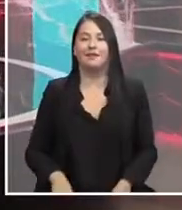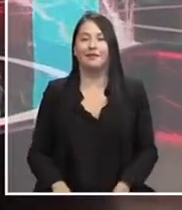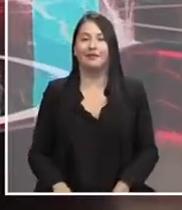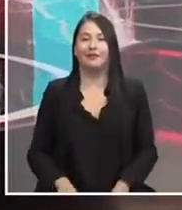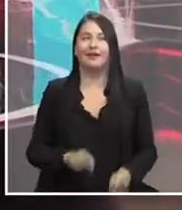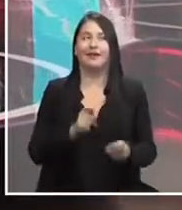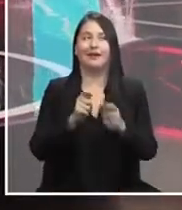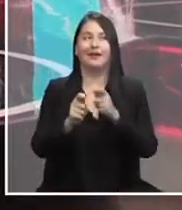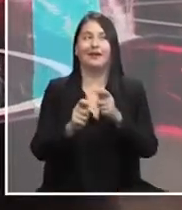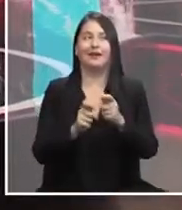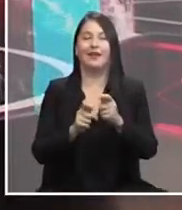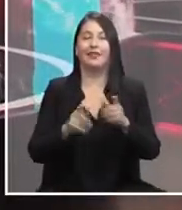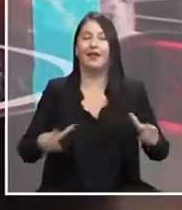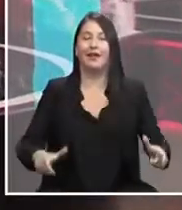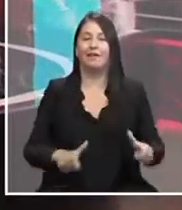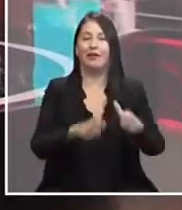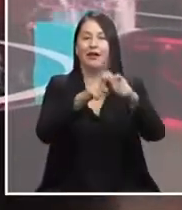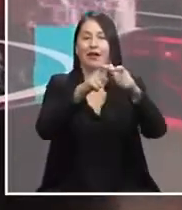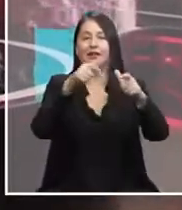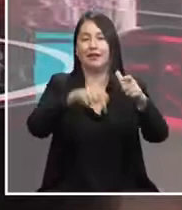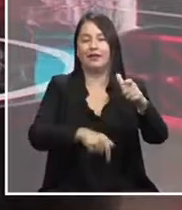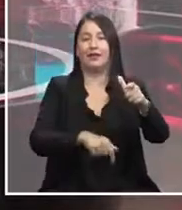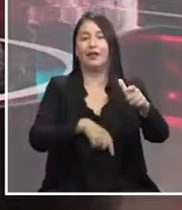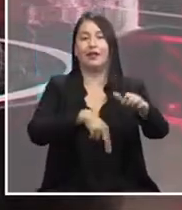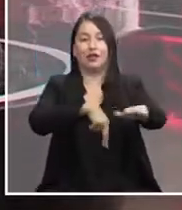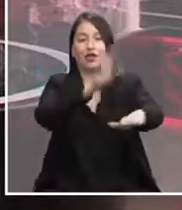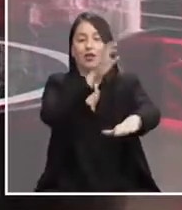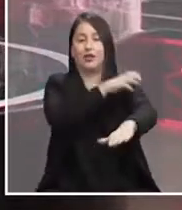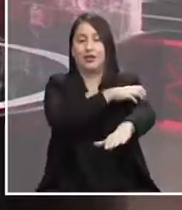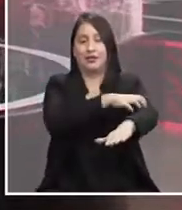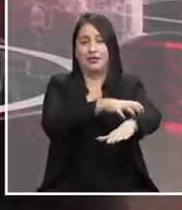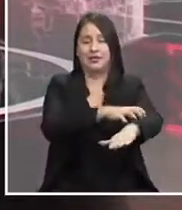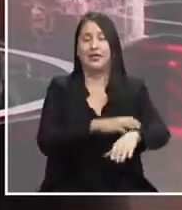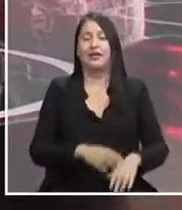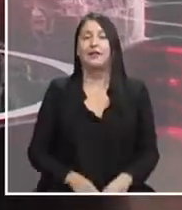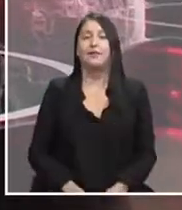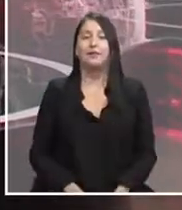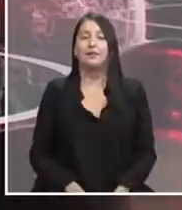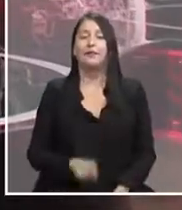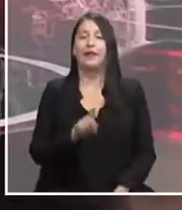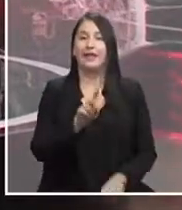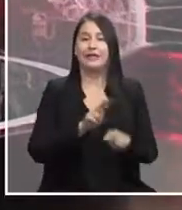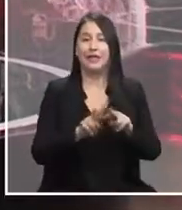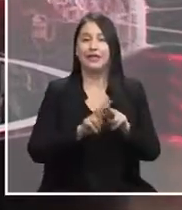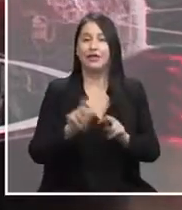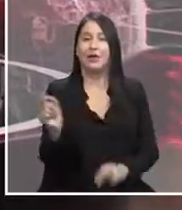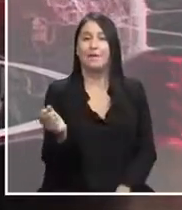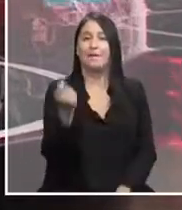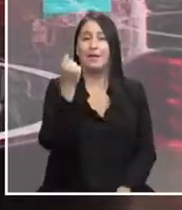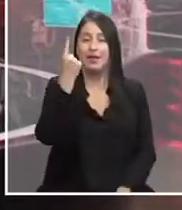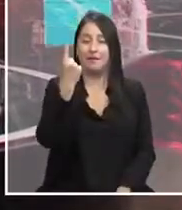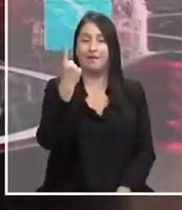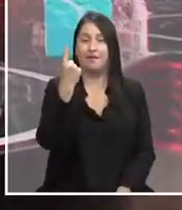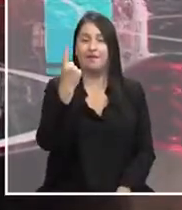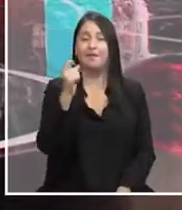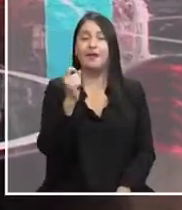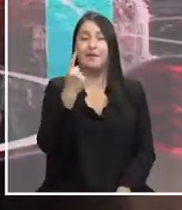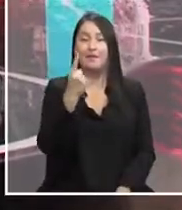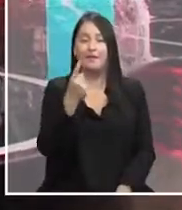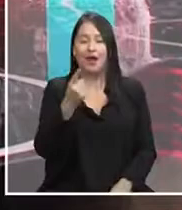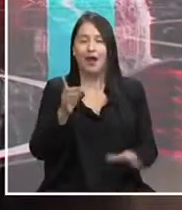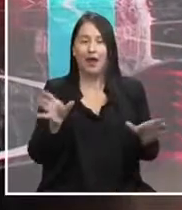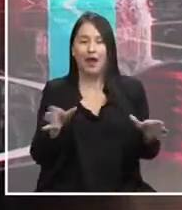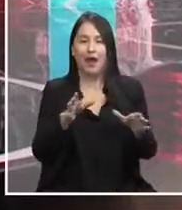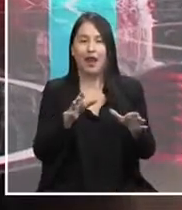2019 y 2020 fue parte de un equipo que desarrolló la primera plataforma volcánica